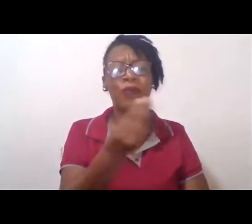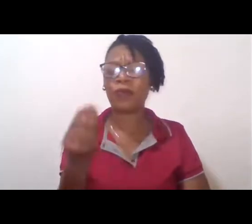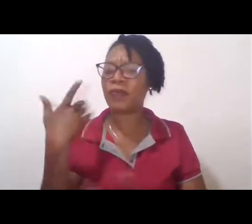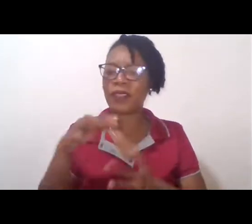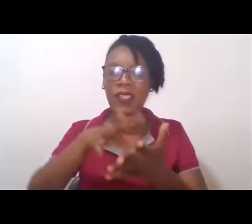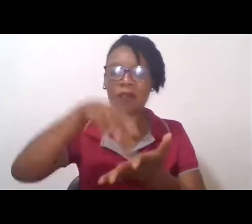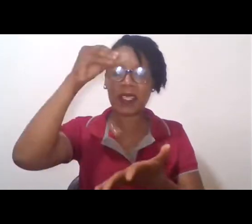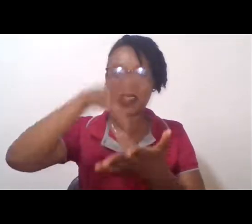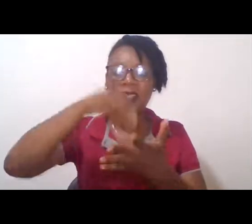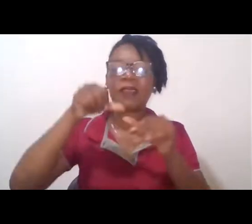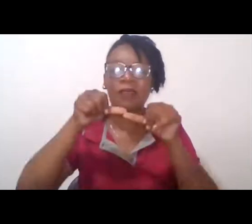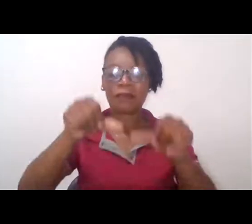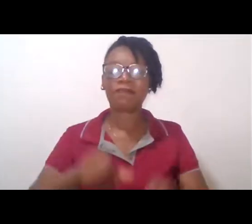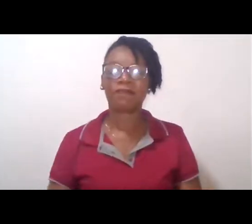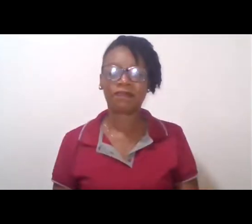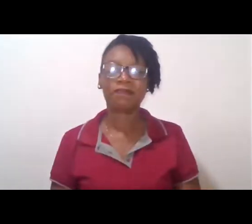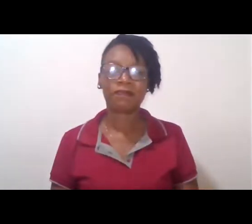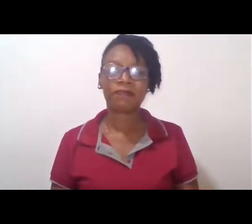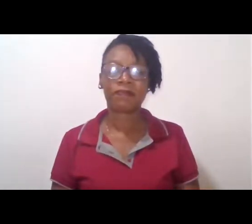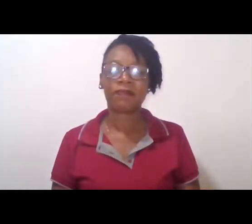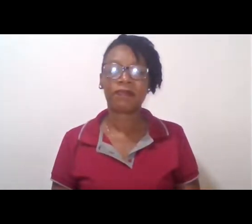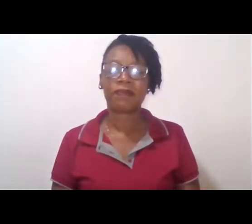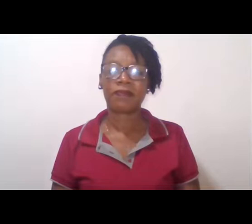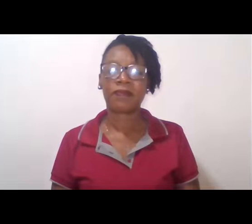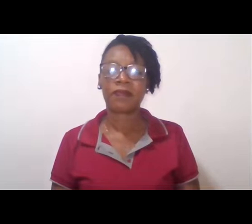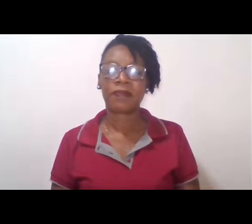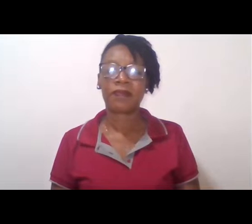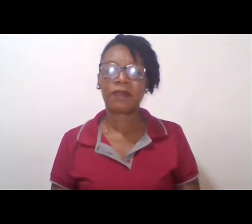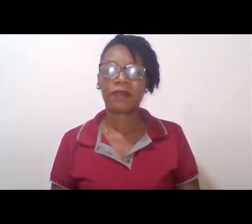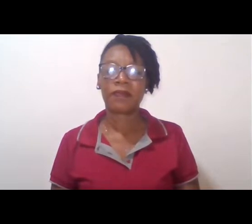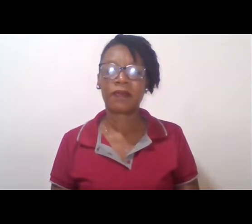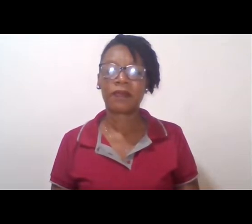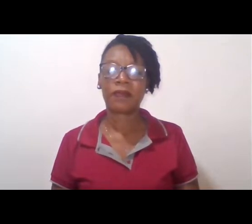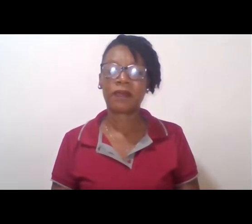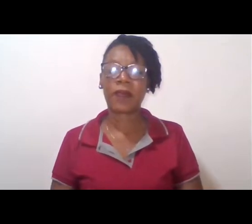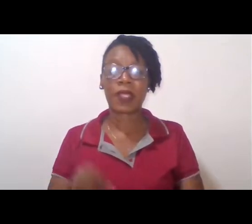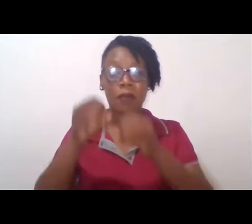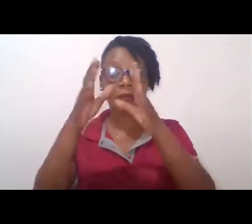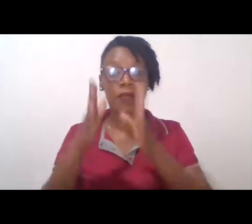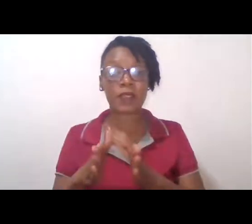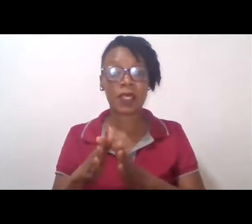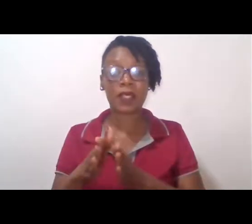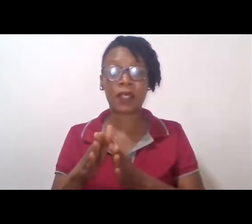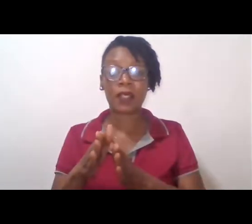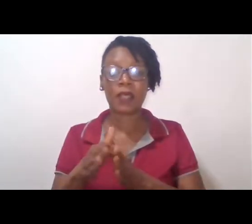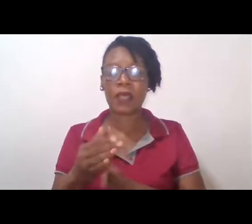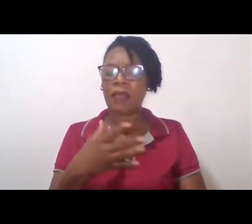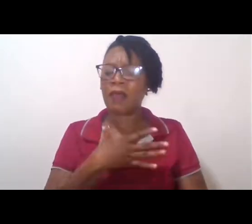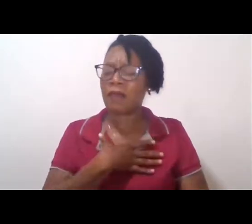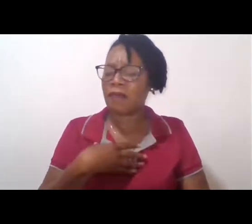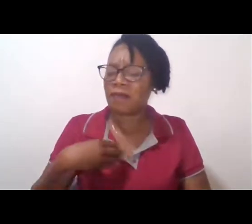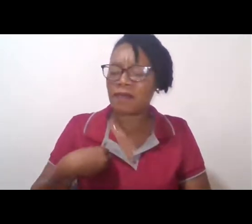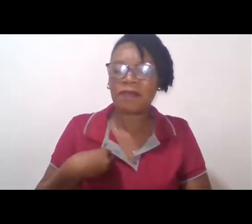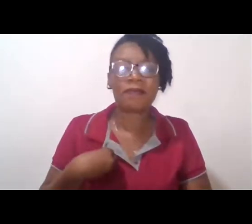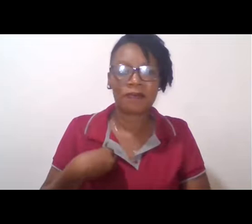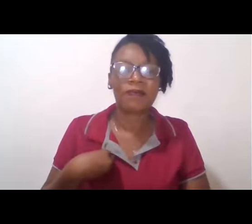ese es finalmente pues el gran objetivo. La profesora María Eugenia Bello dice, me encantó su intervención. Eso